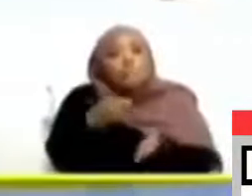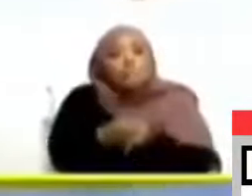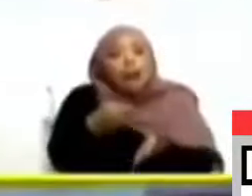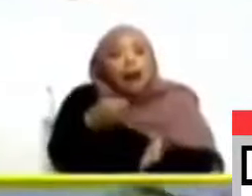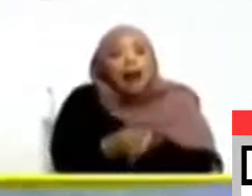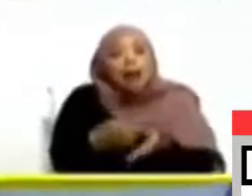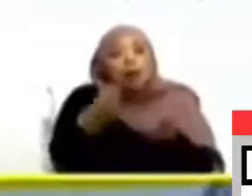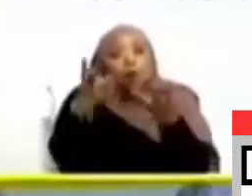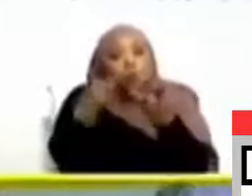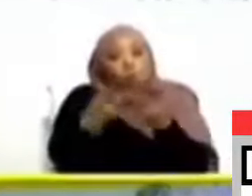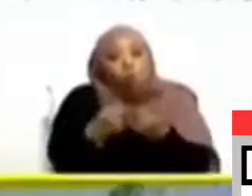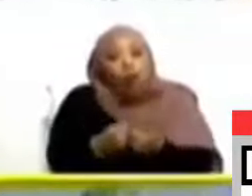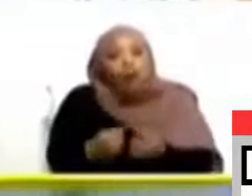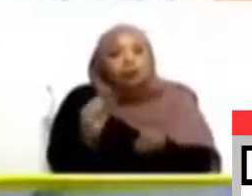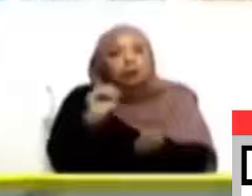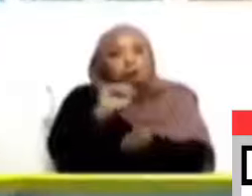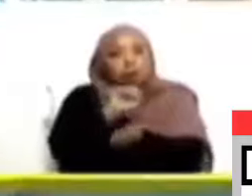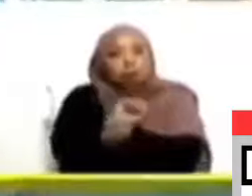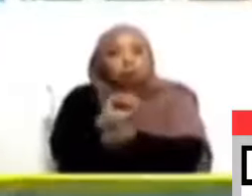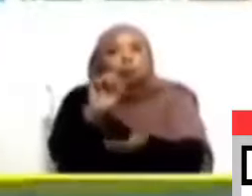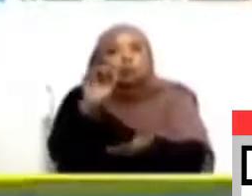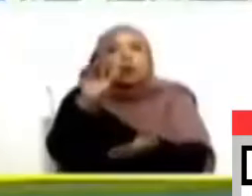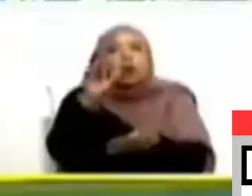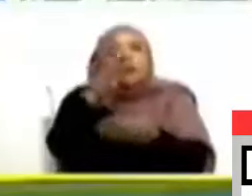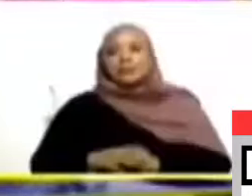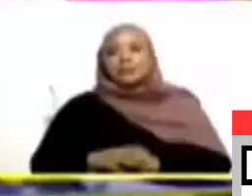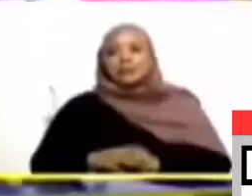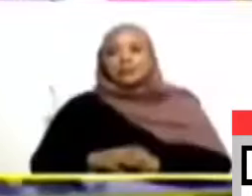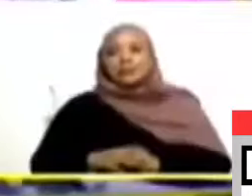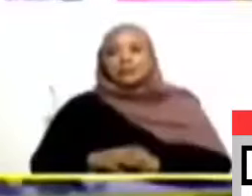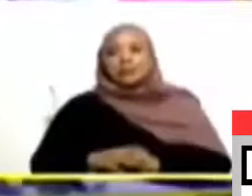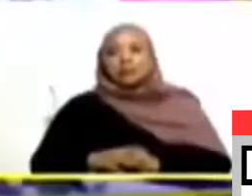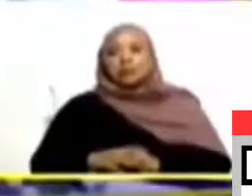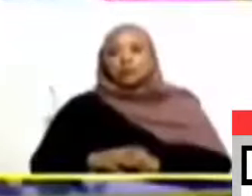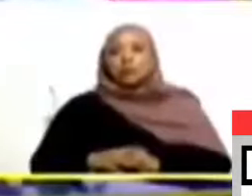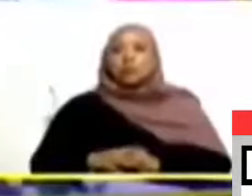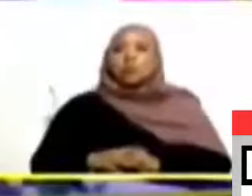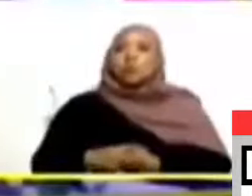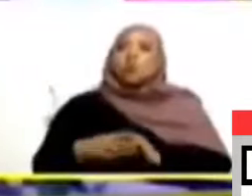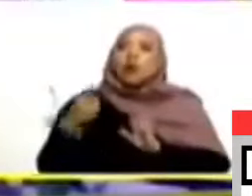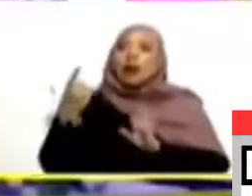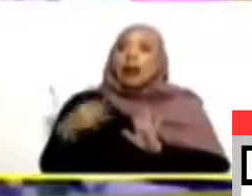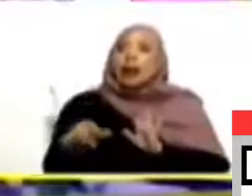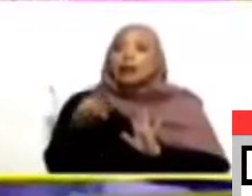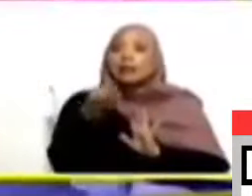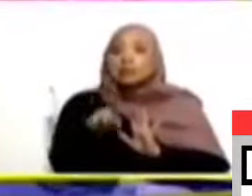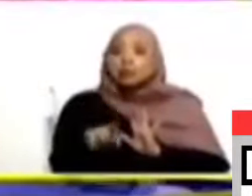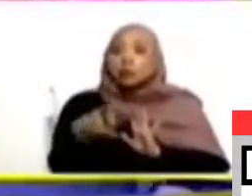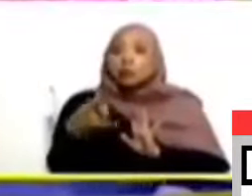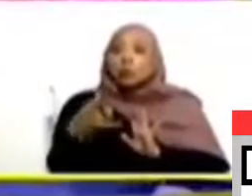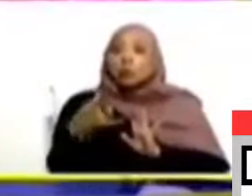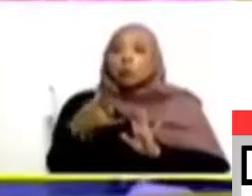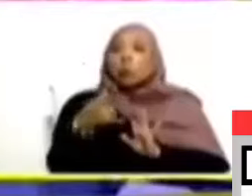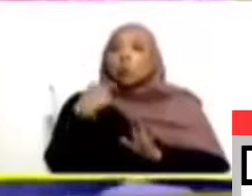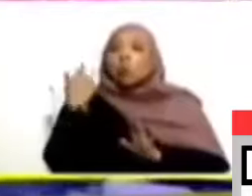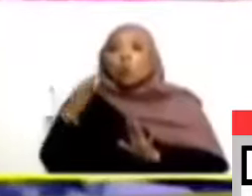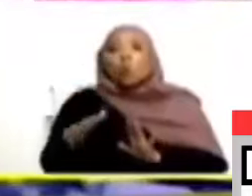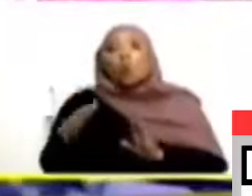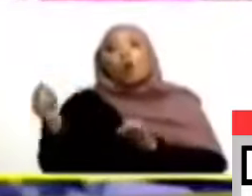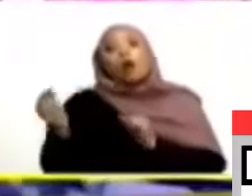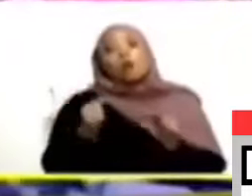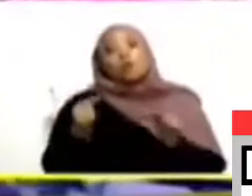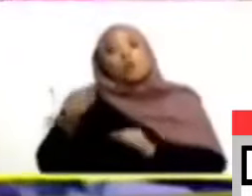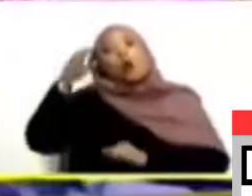los contactaron? ¿Cuándo los recontactaron? ¿Qué misión le dieron? Y la ultraderecha de aquí seguía rumorando y hablándole